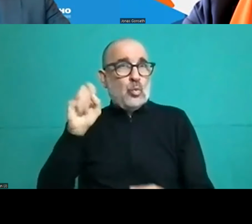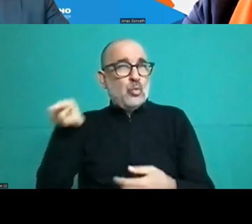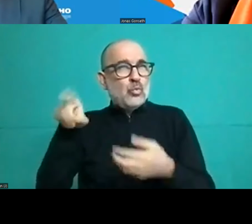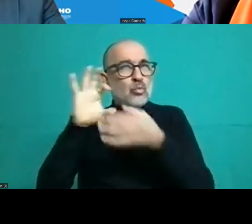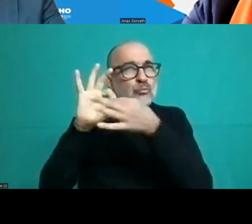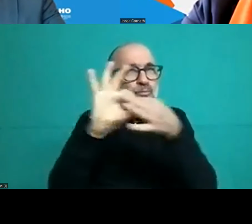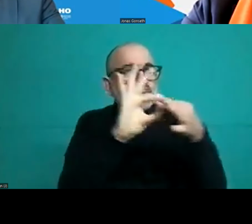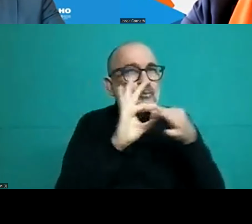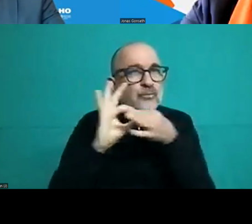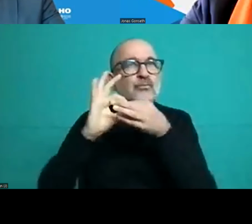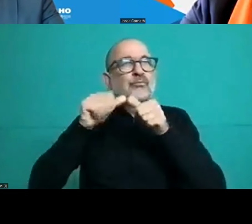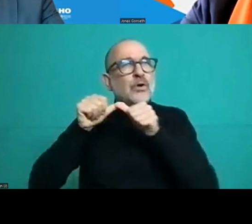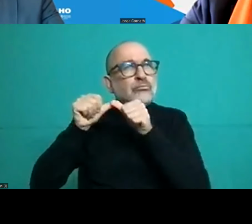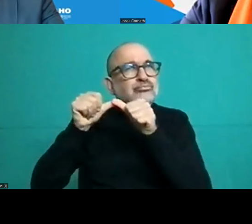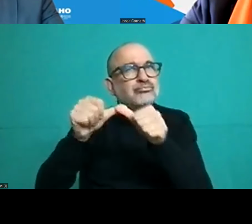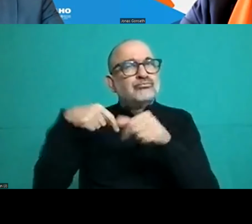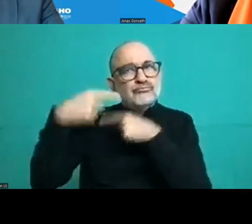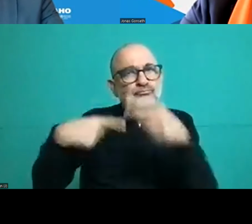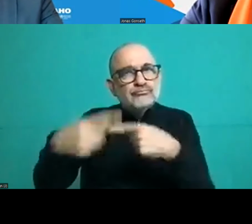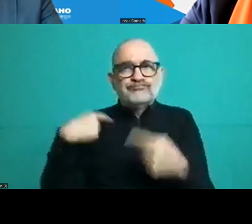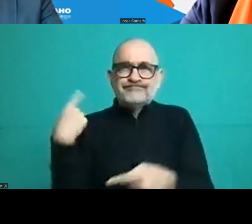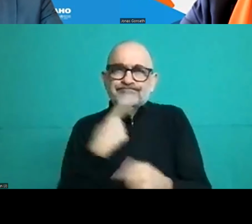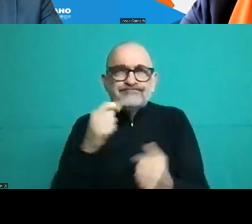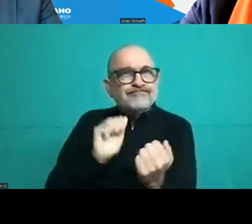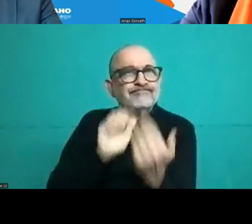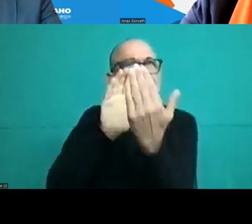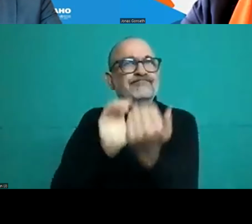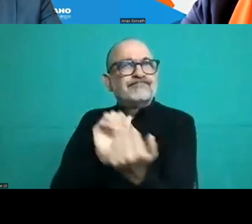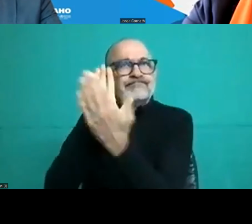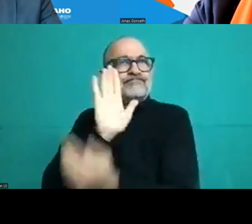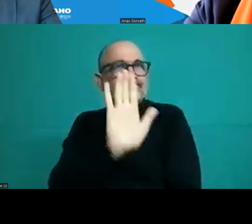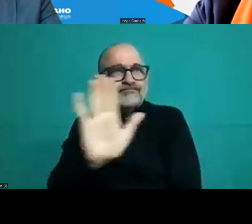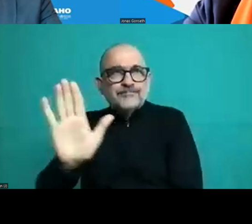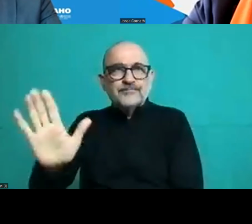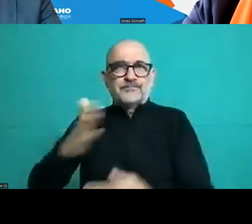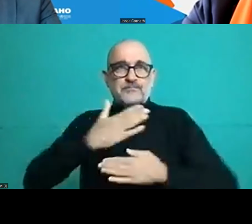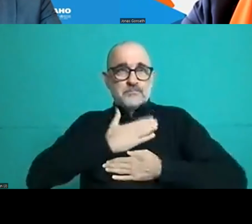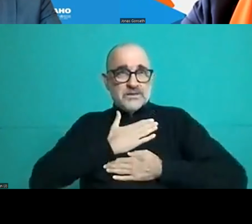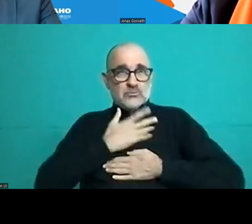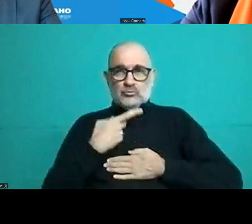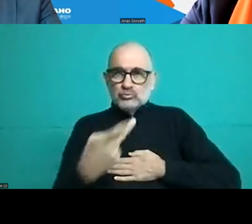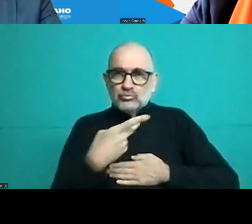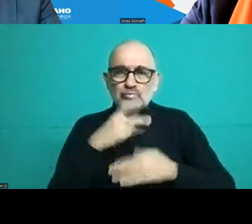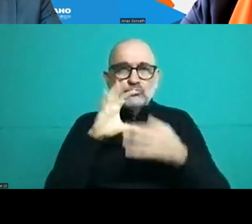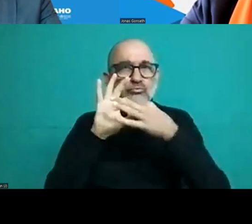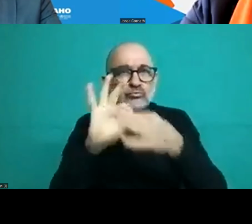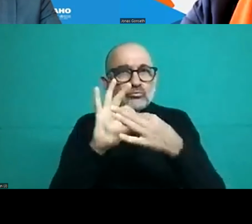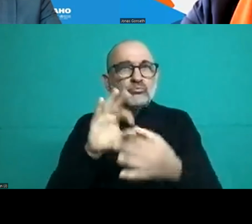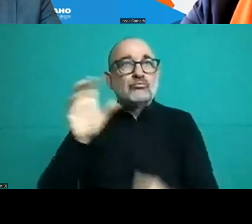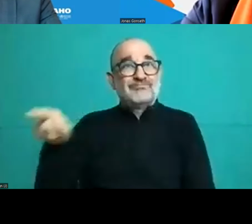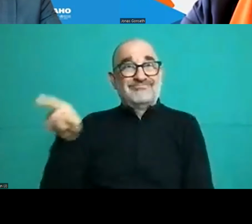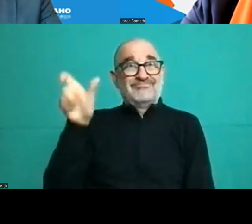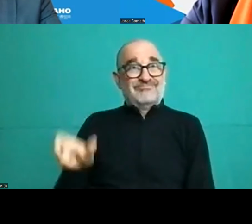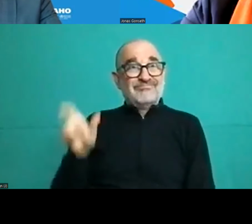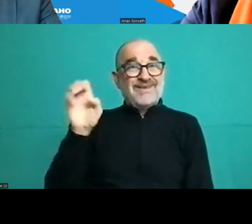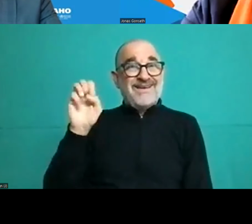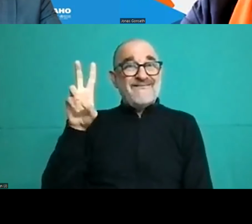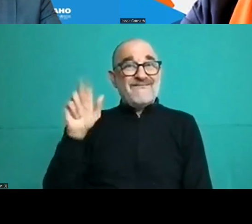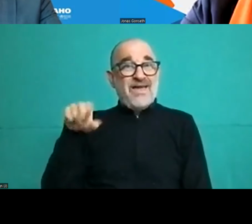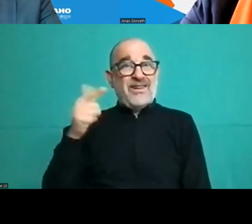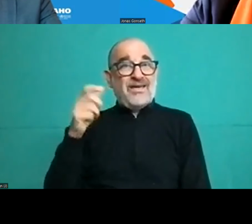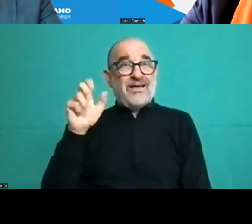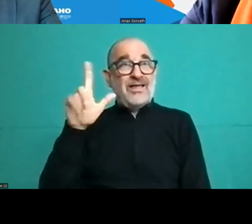Evangelina, pues encontrar las preguntas, las nuevas preguntas, ¿no? Que nos estimulen realmente a provocar la transformación